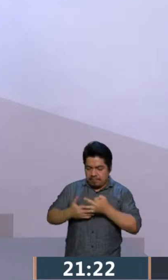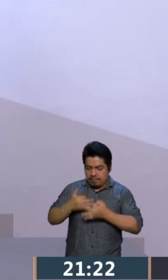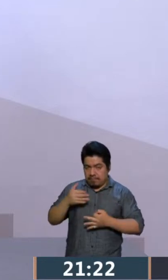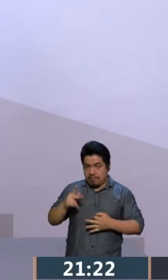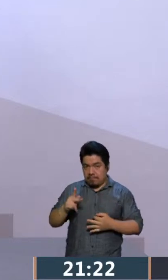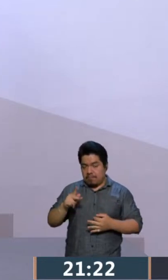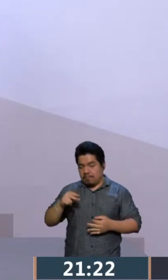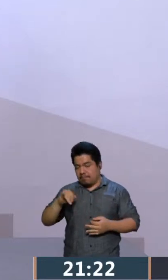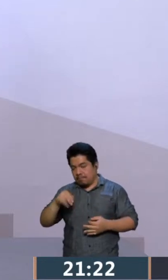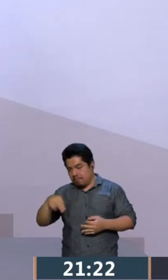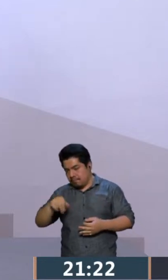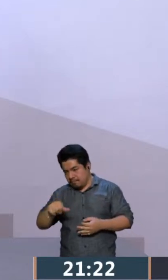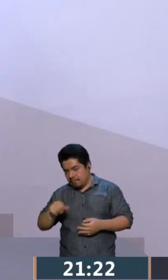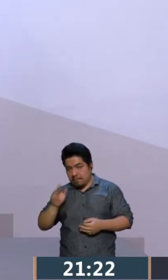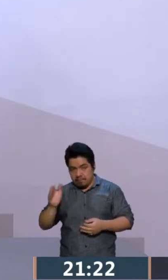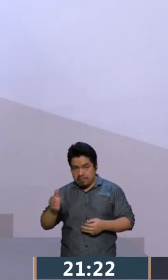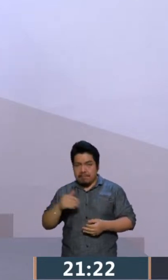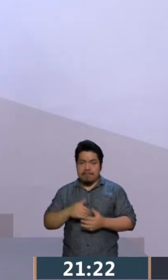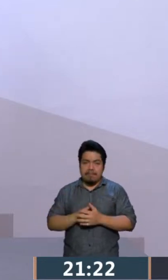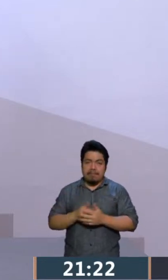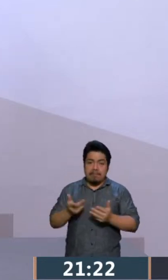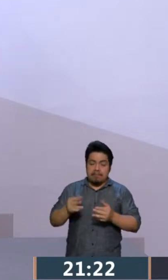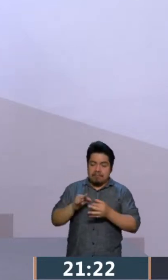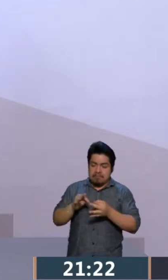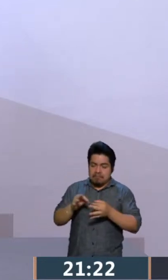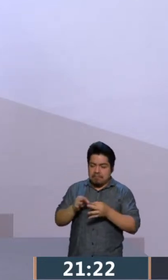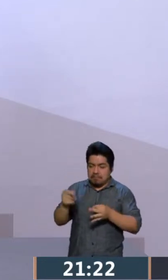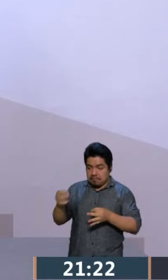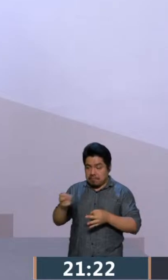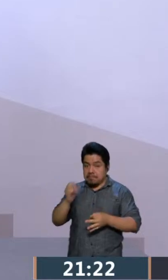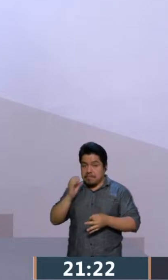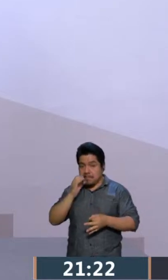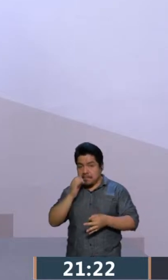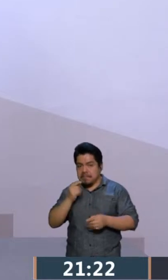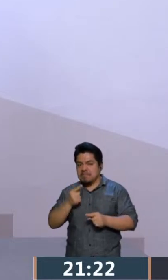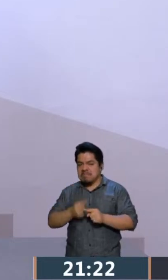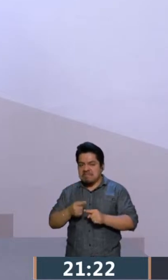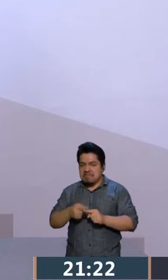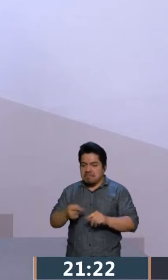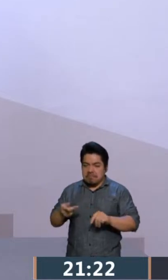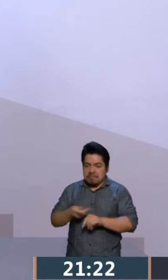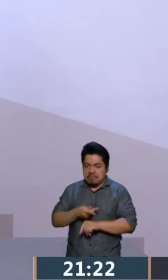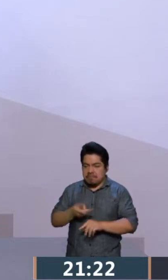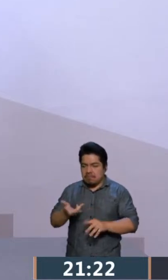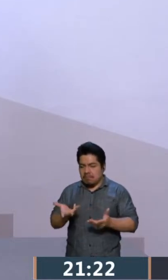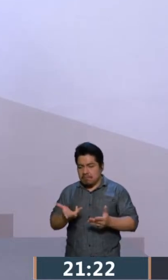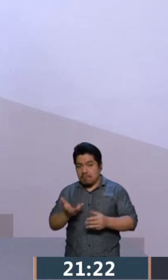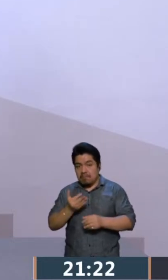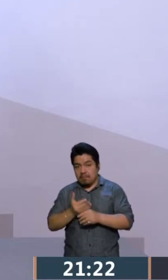Justicia de la Nación, Norma Piña. Para hablar sobre esta cena y sobre qué podría significar,